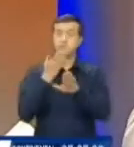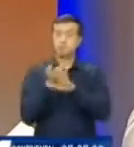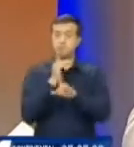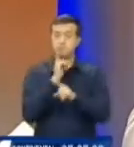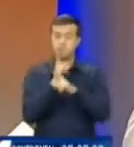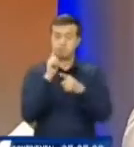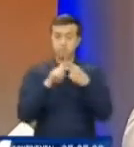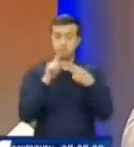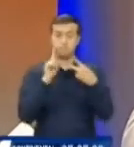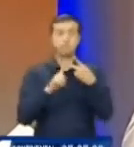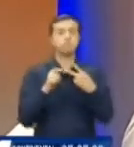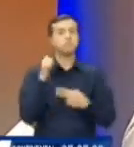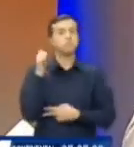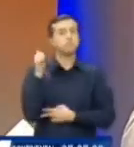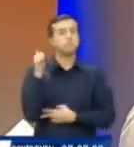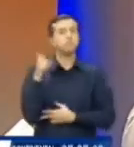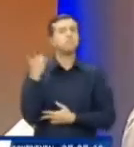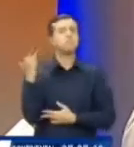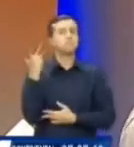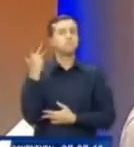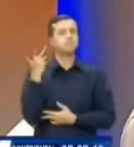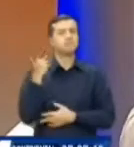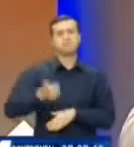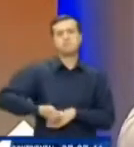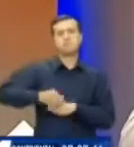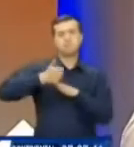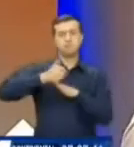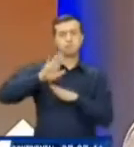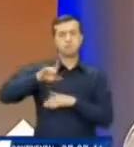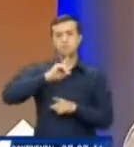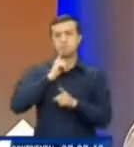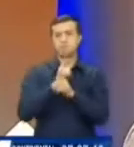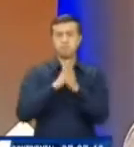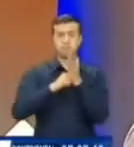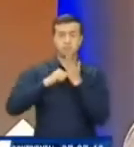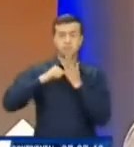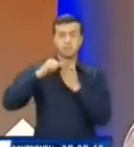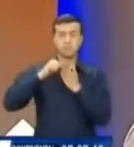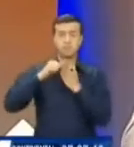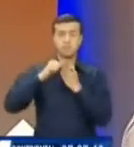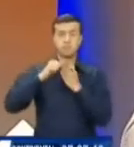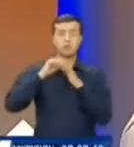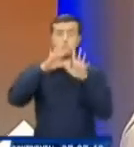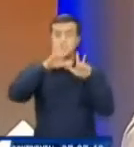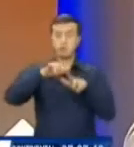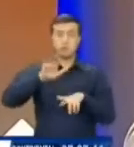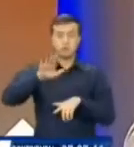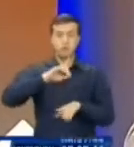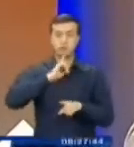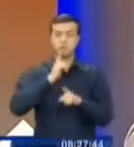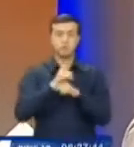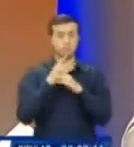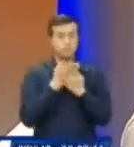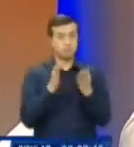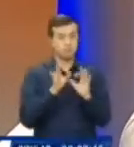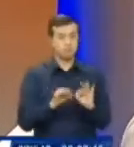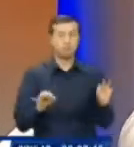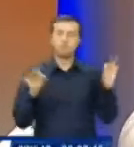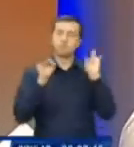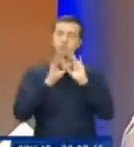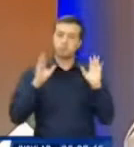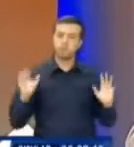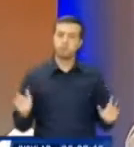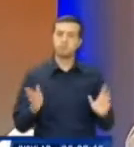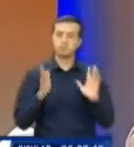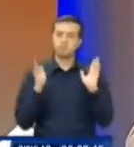por otro lado el propio la propia autoridad agraria el propio ministerio de la agricultura y creo que en ese escenario es importante impulsar y